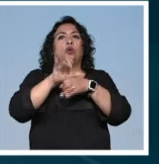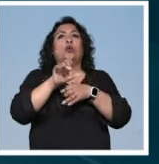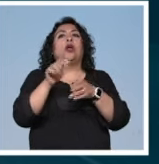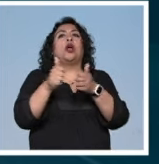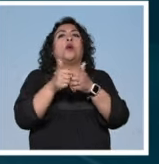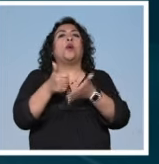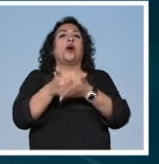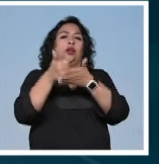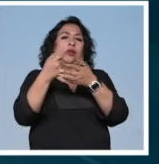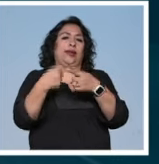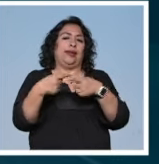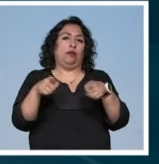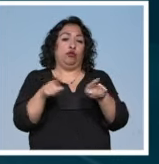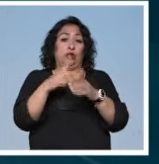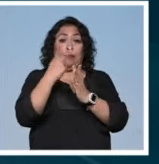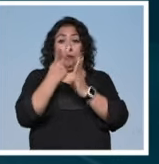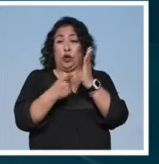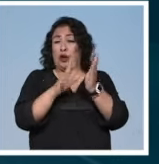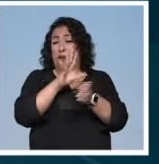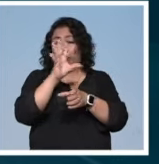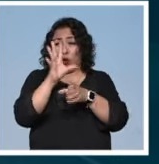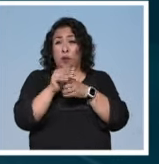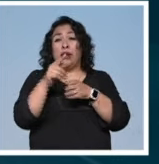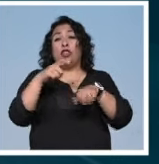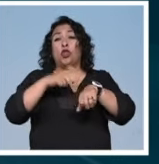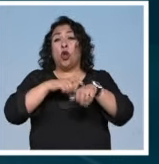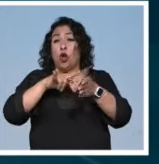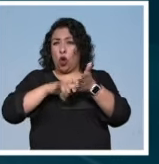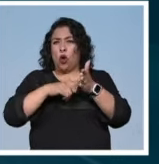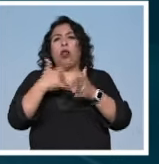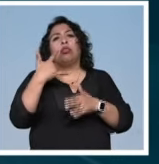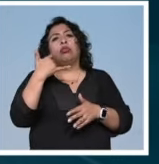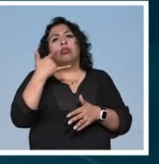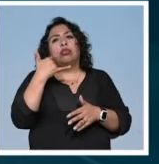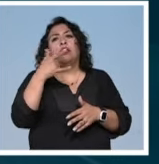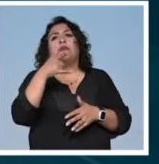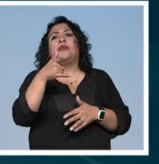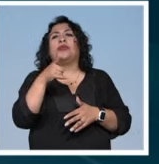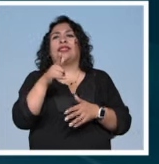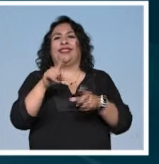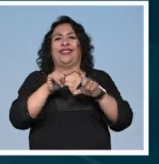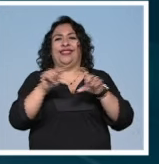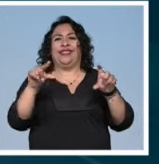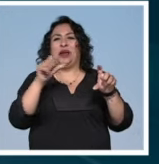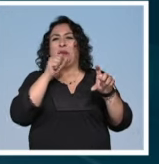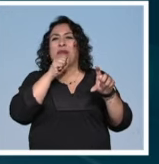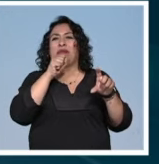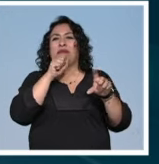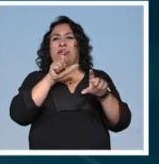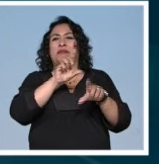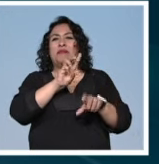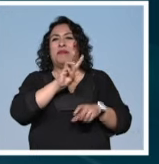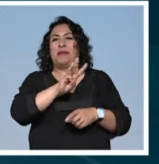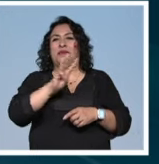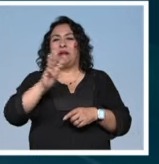de la música. La programación completa y los horarios los pueden consultar en la dirección que aparece en pantalla. Para Noticias 22,